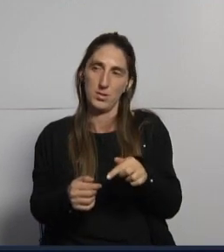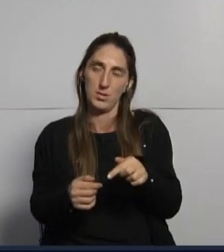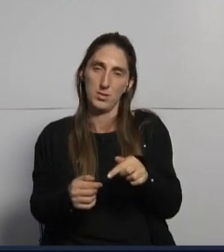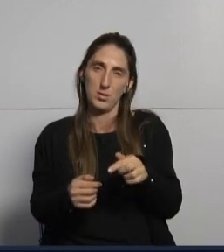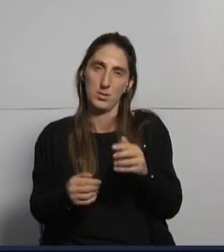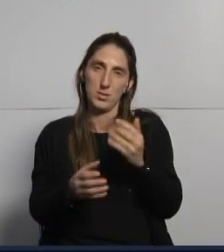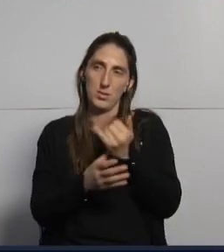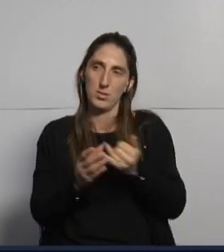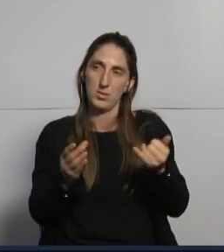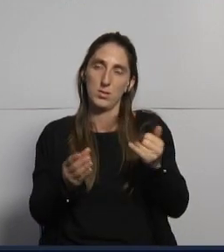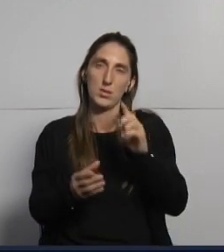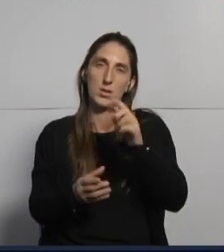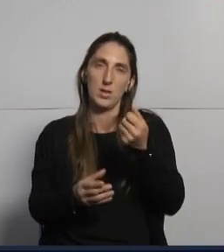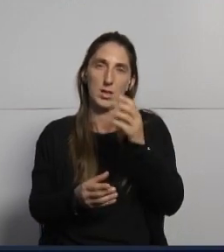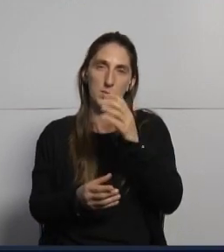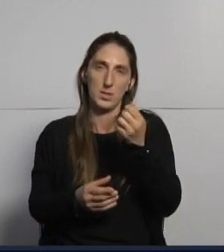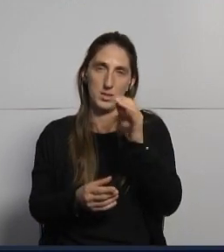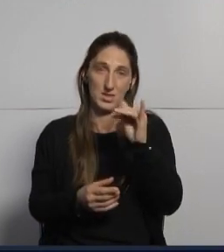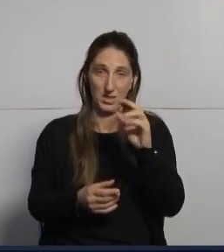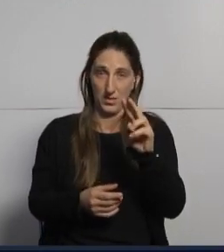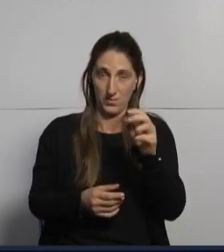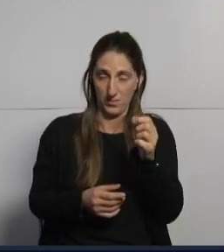una entidad importante, ¿sí?